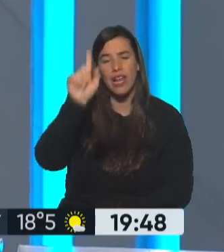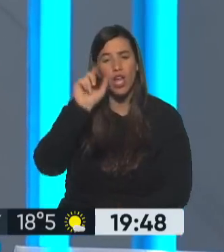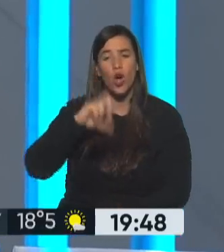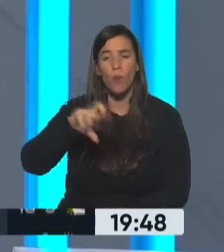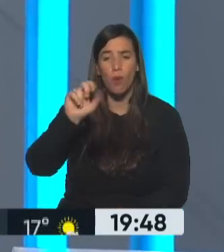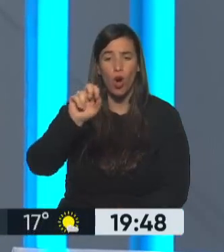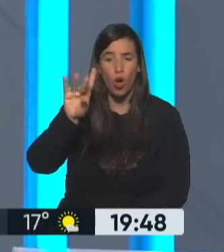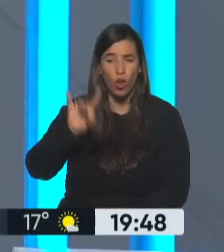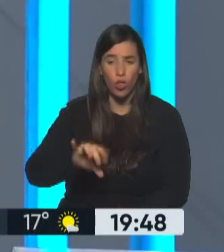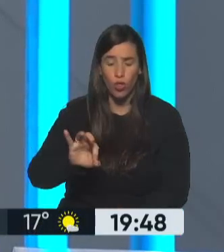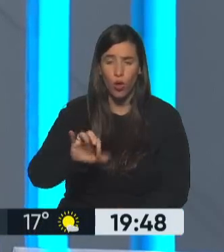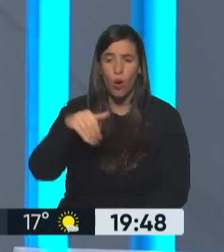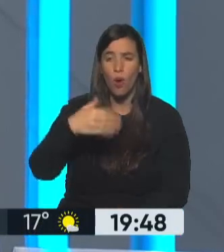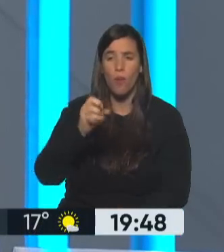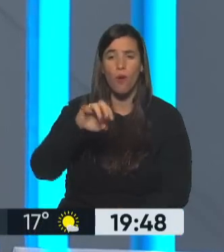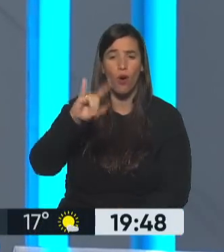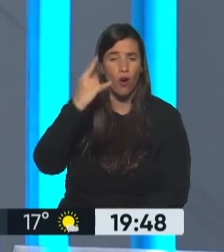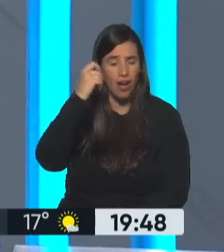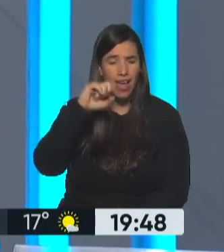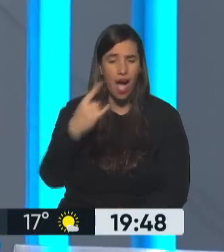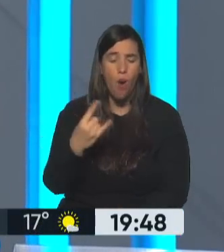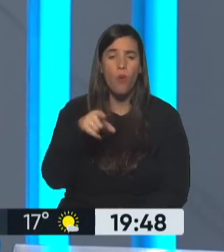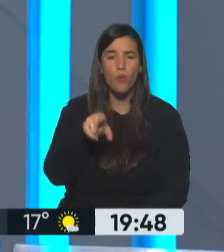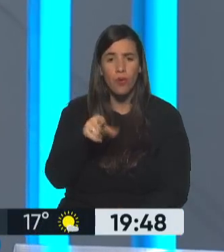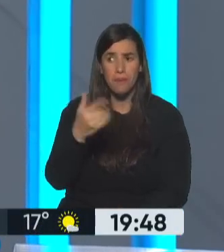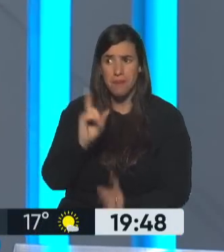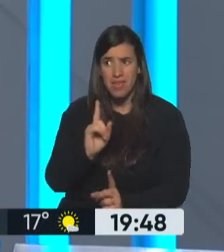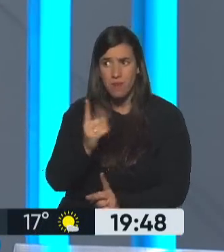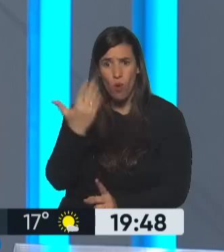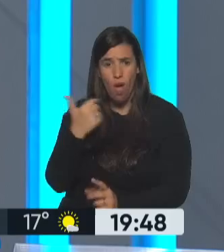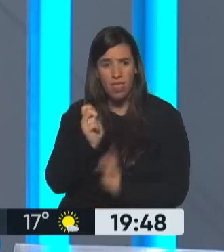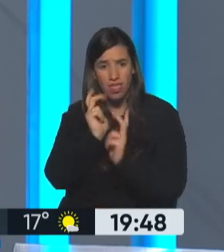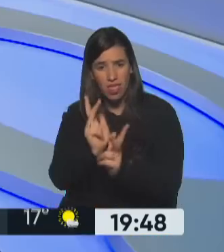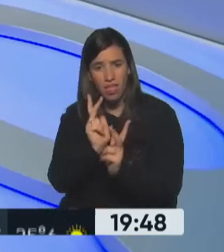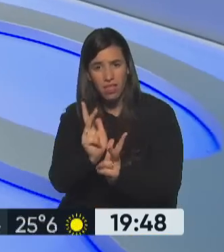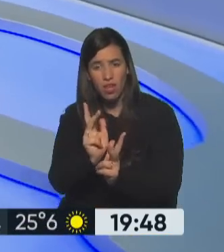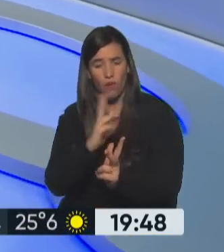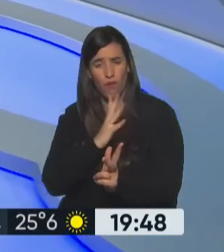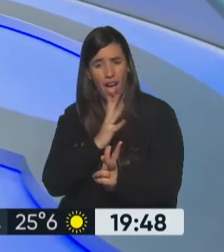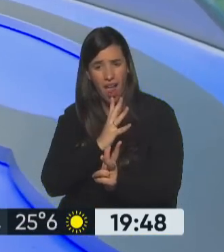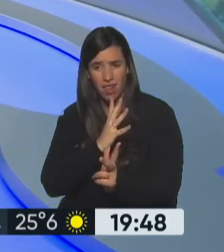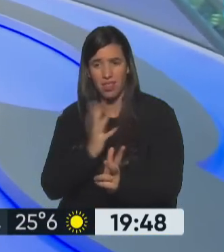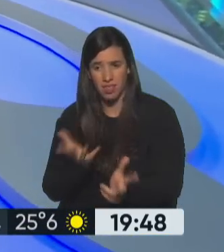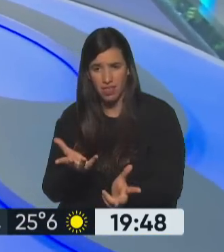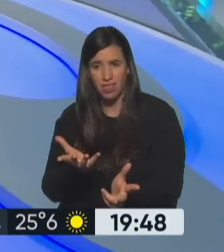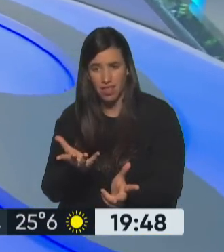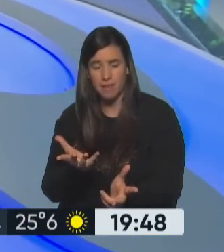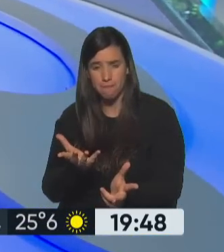estaba hablando ahí cuando estaba en un momento afuera en la Comisión de Juicio Político, es lo que está faltando. No nos olvidemos